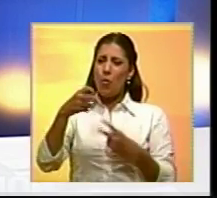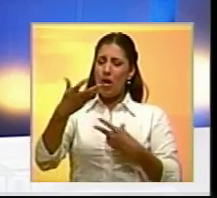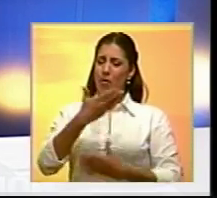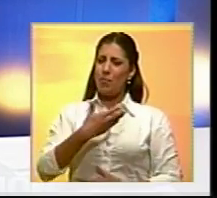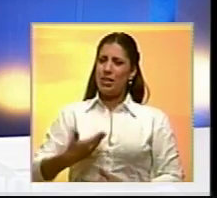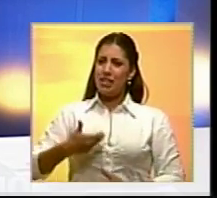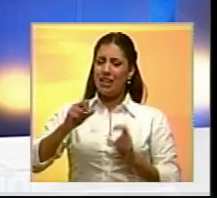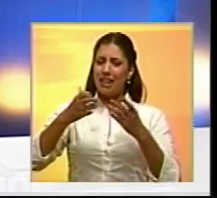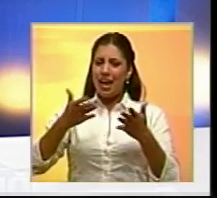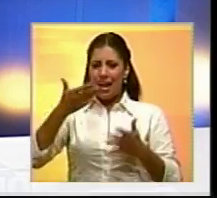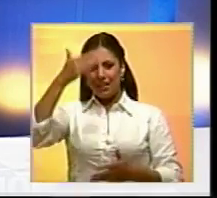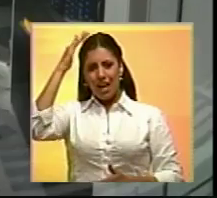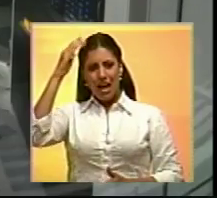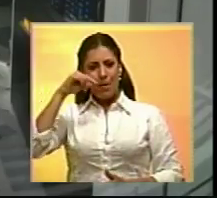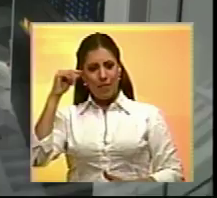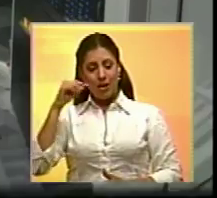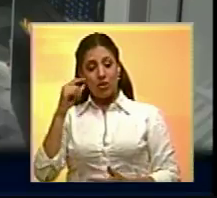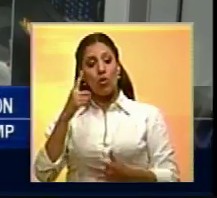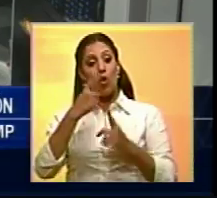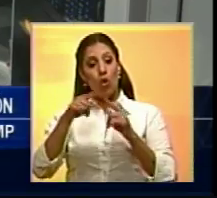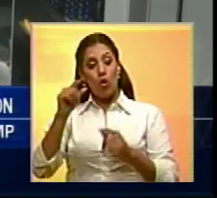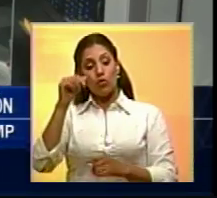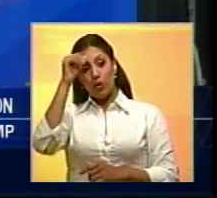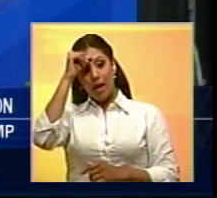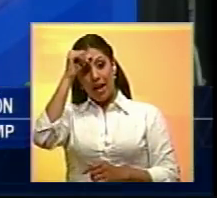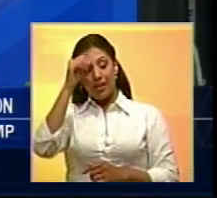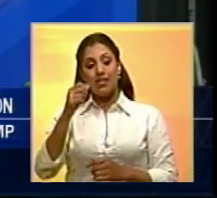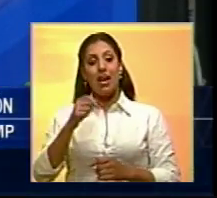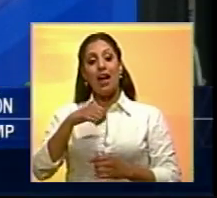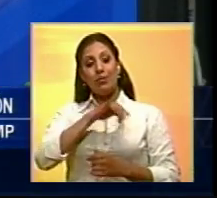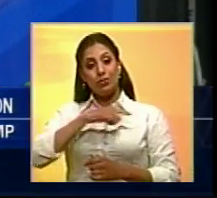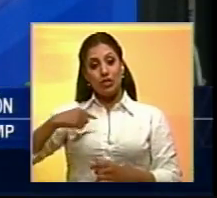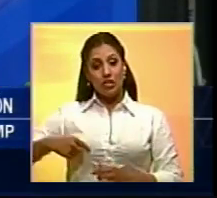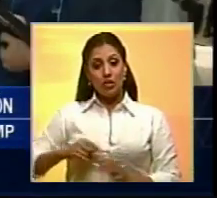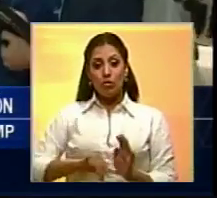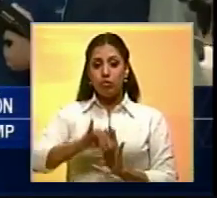del republicano Donald Trump. En Asia, la bolsa de Tokio se disparó